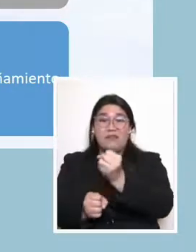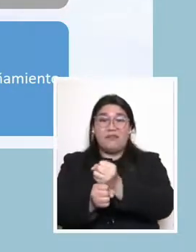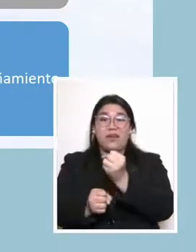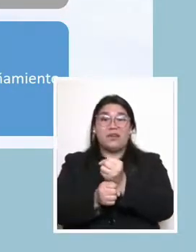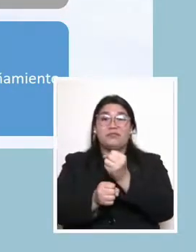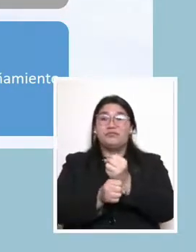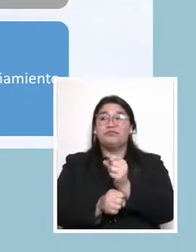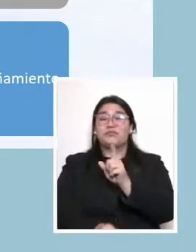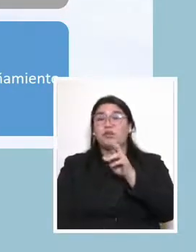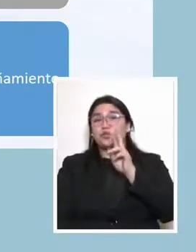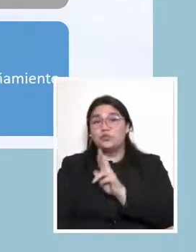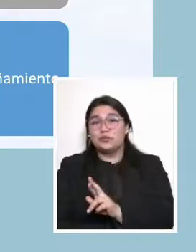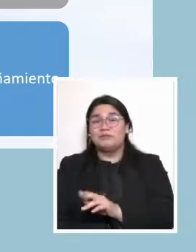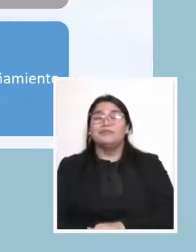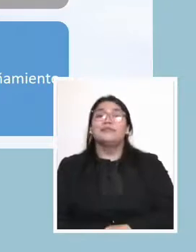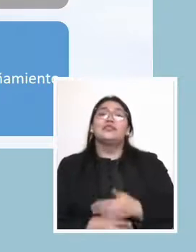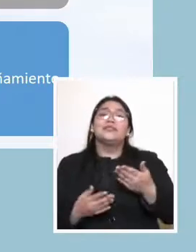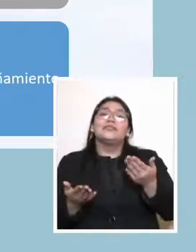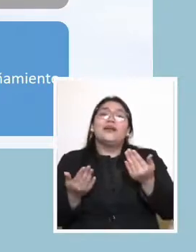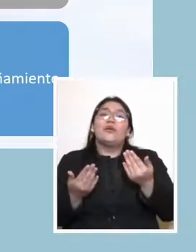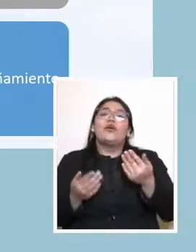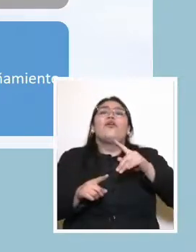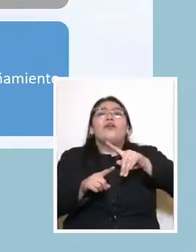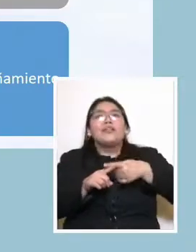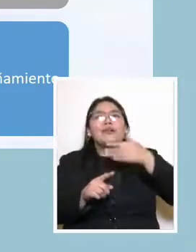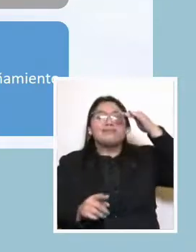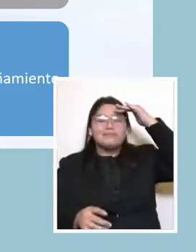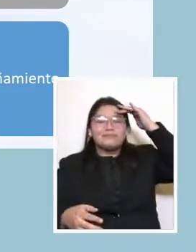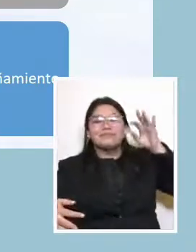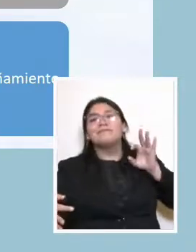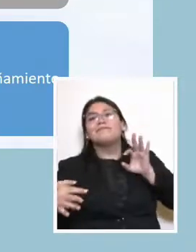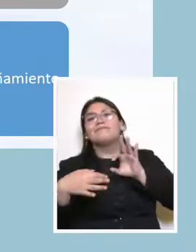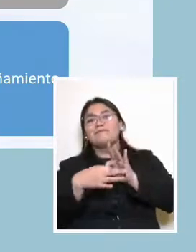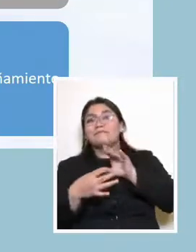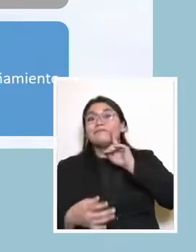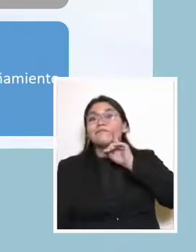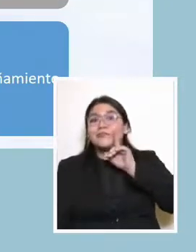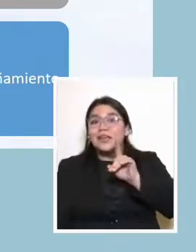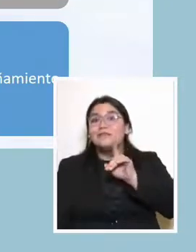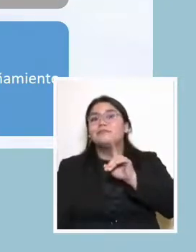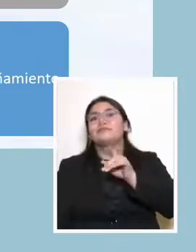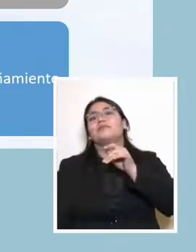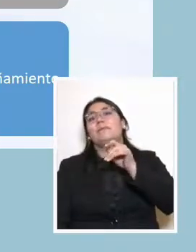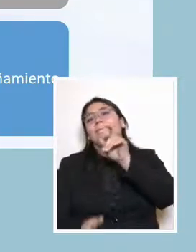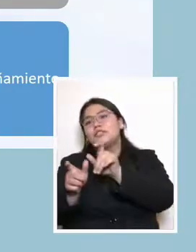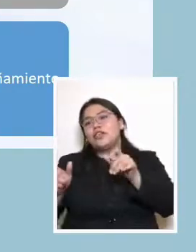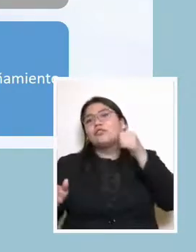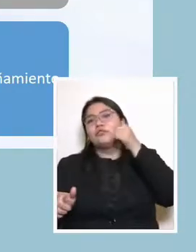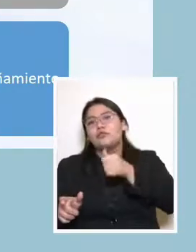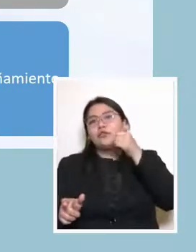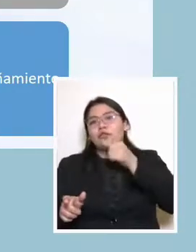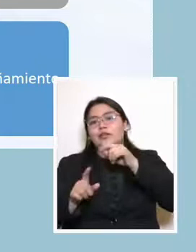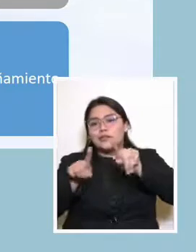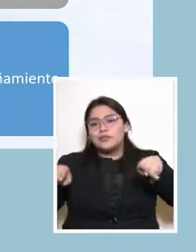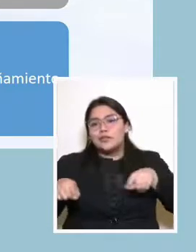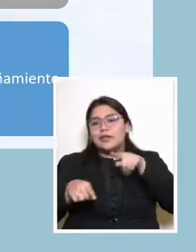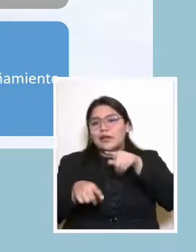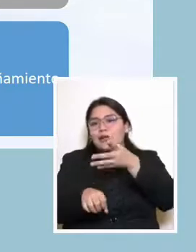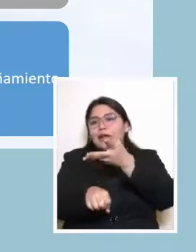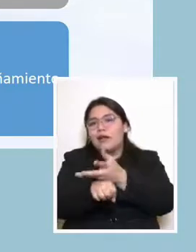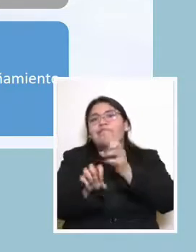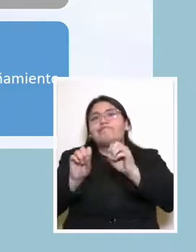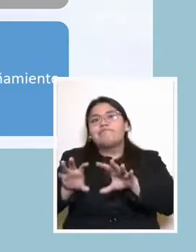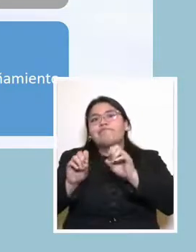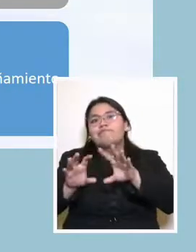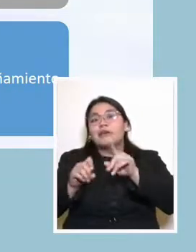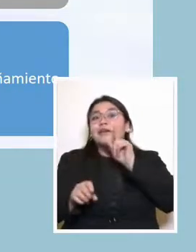sistema educativo y devolver confianza en quienes están todos los días en las aulas enseñando a los niños y niñas y jóvenes de este país. En